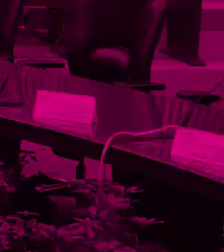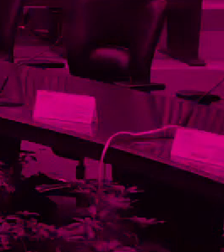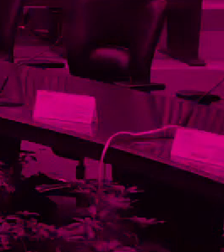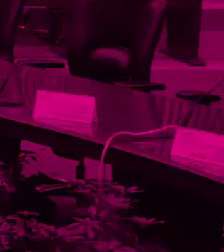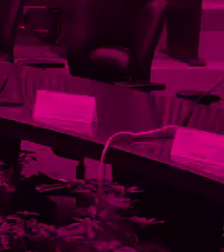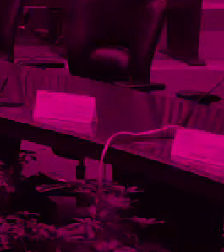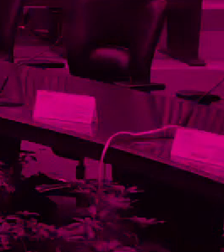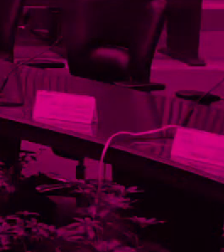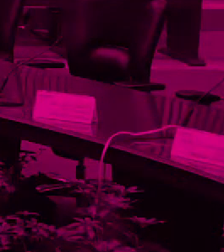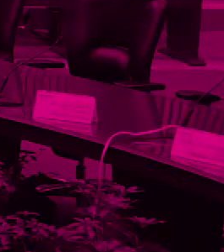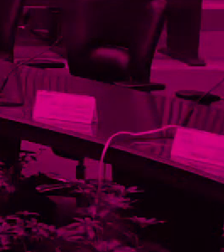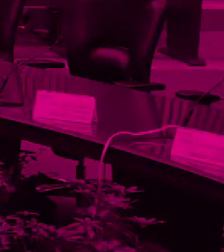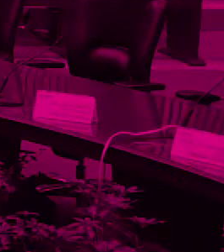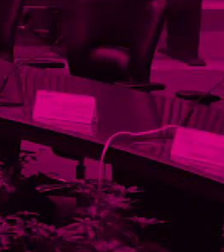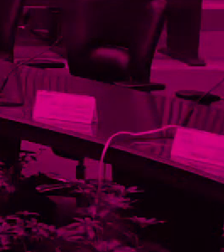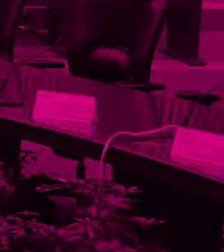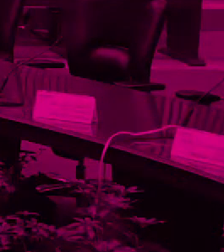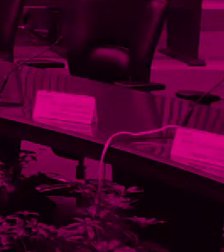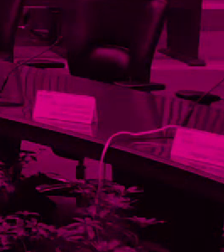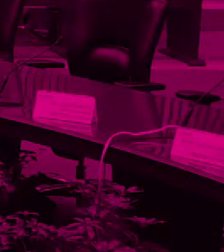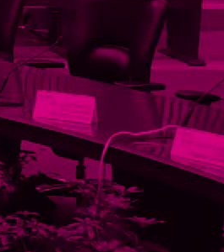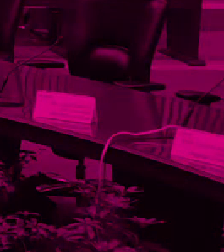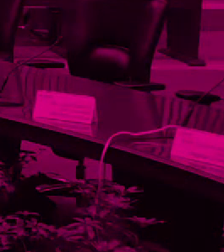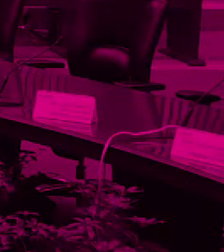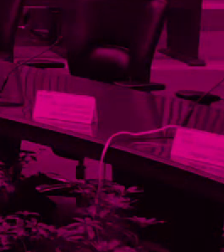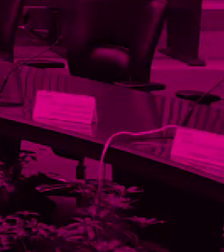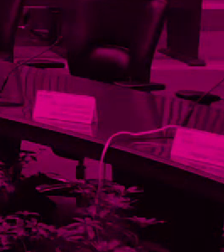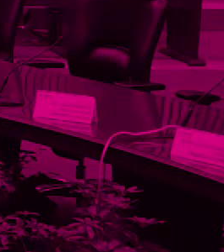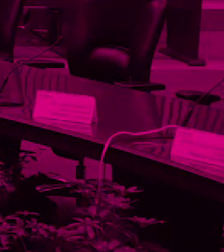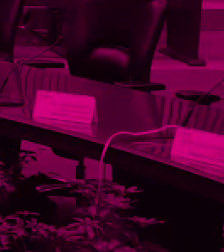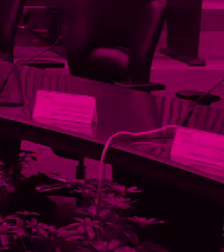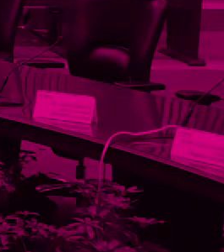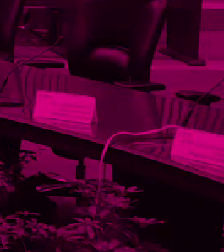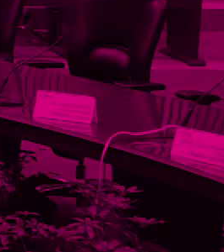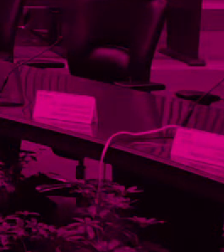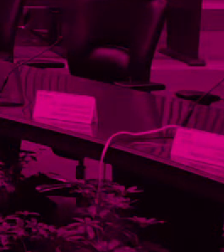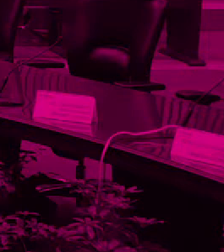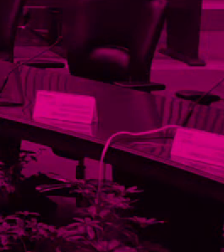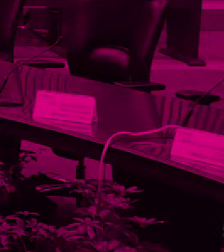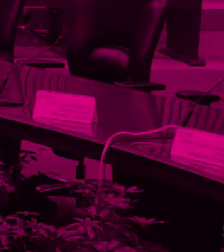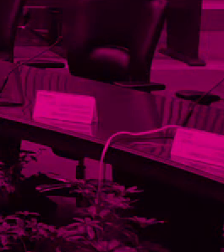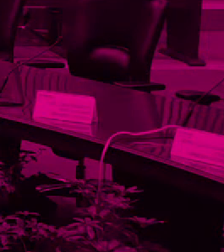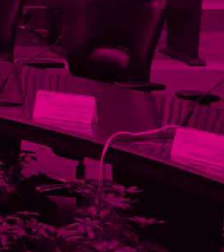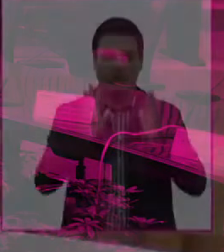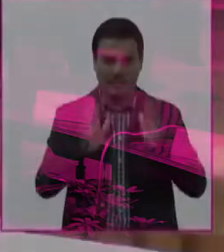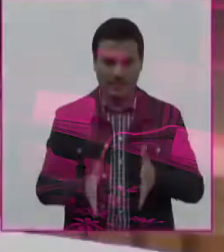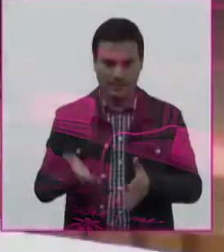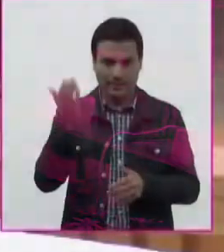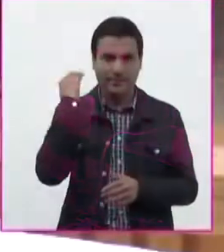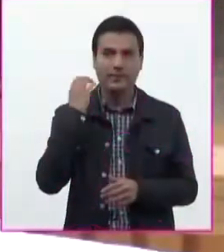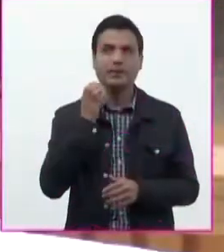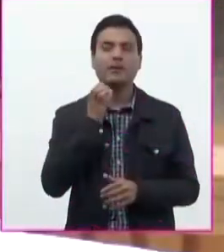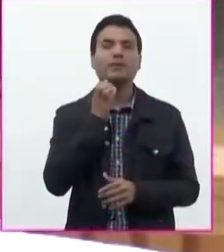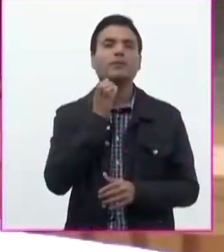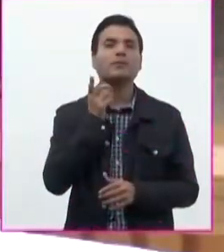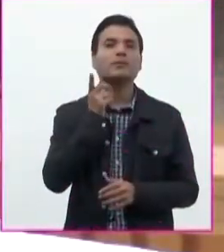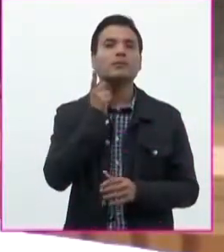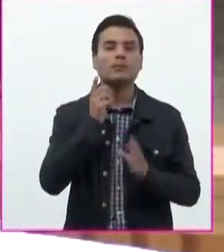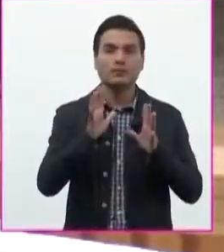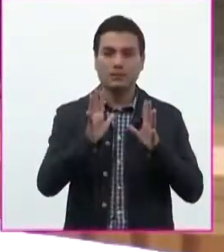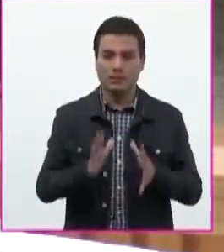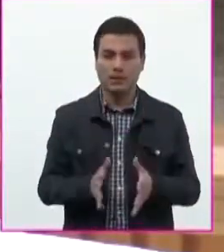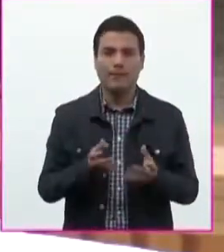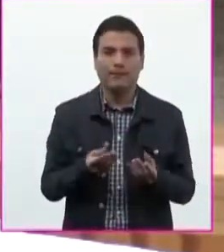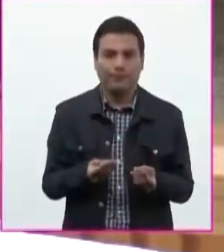sí muchas gracias consejero presidente bueno el ine envió a la cámara de diputados un